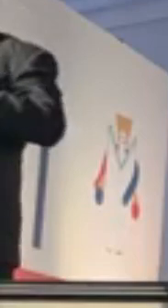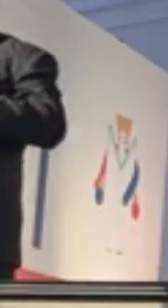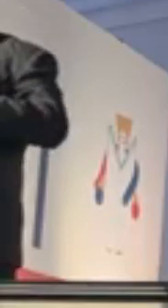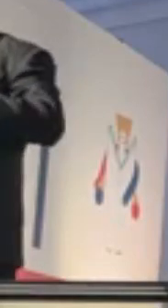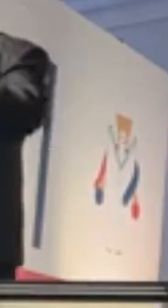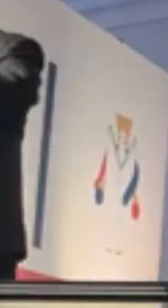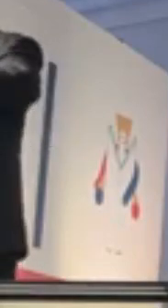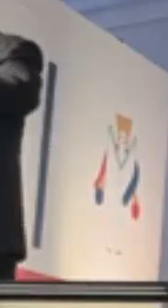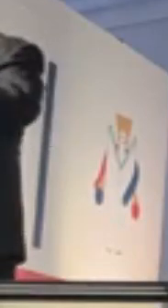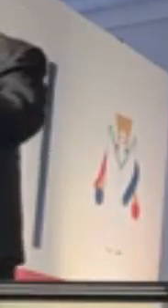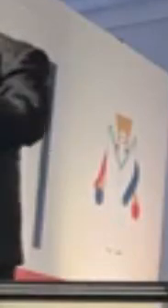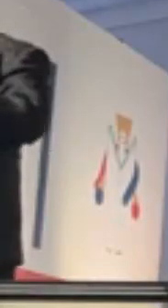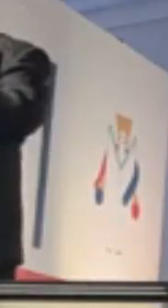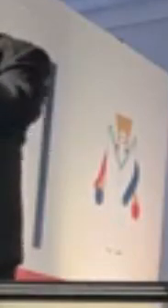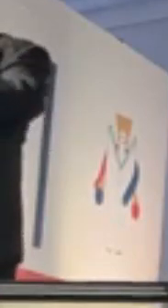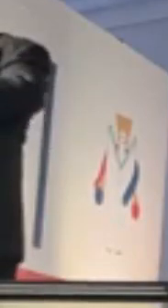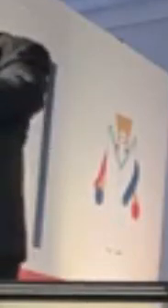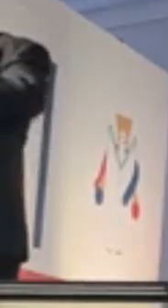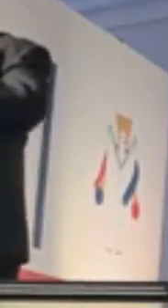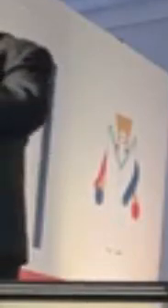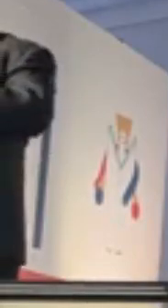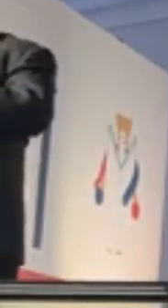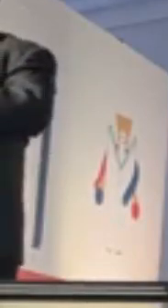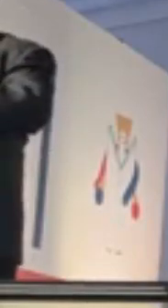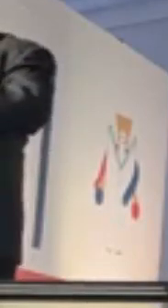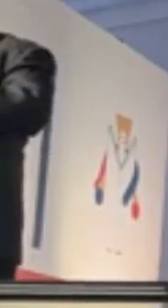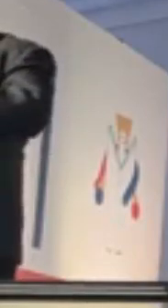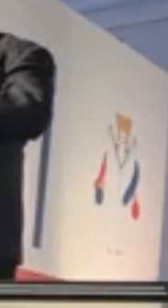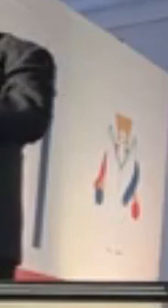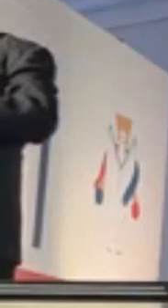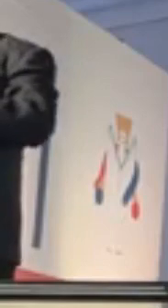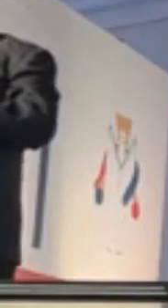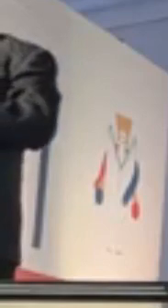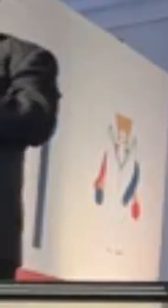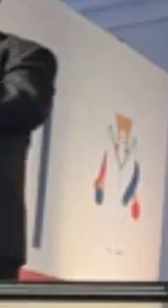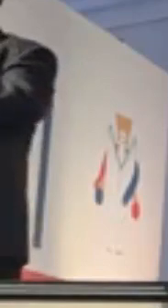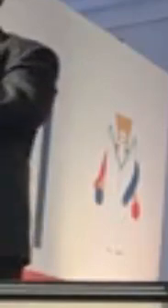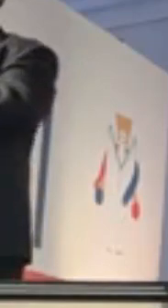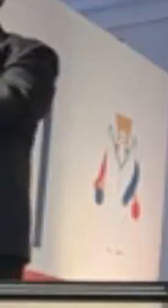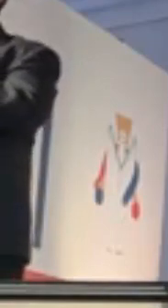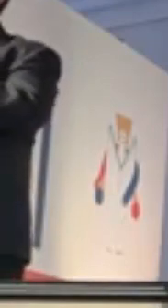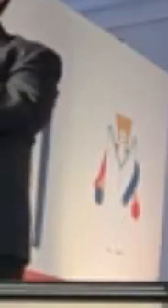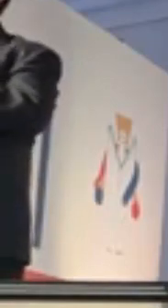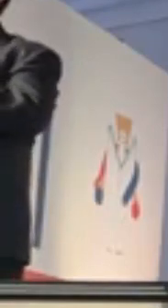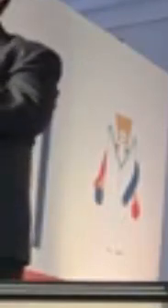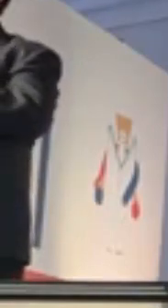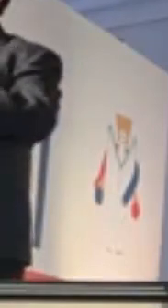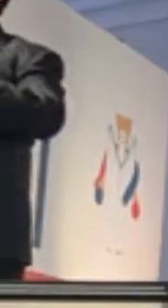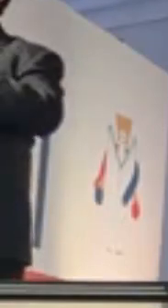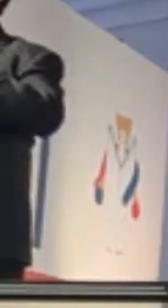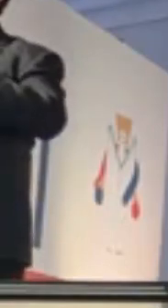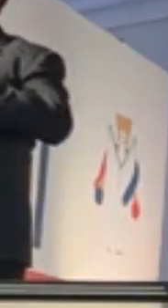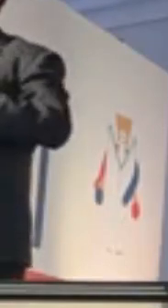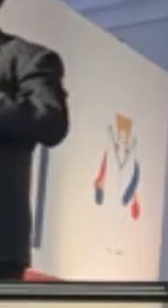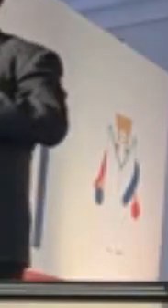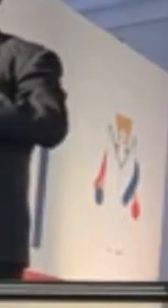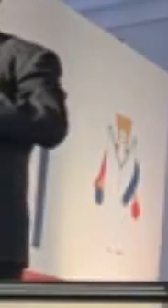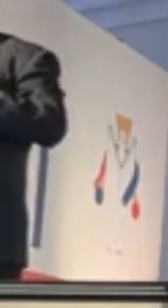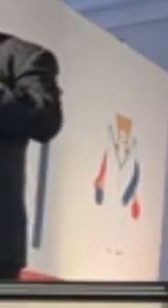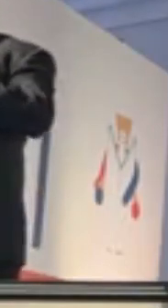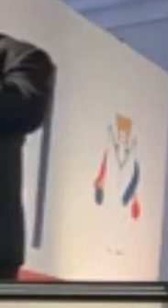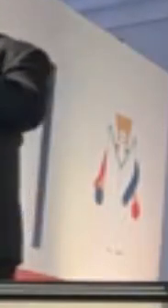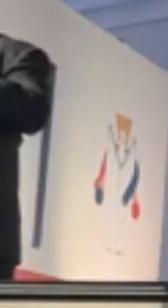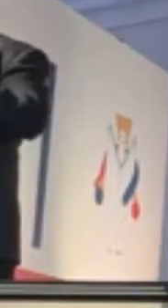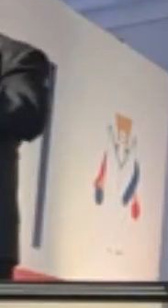la irresponsabilidad de Bolsonaro, que ha llegado al poder en buena medida por la estrategia del lawfare que hicieron para impedir que Lula da